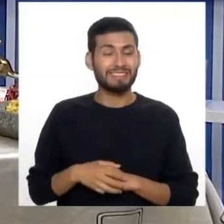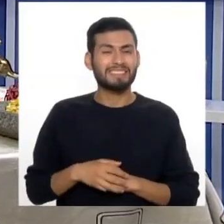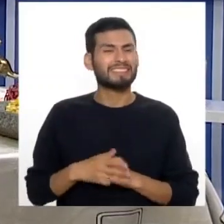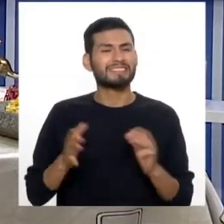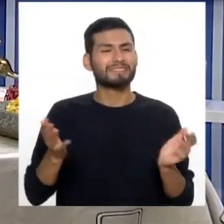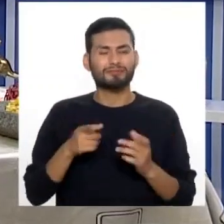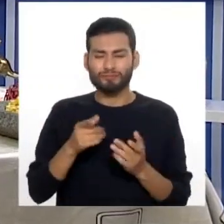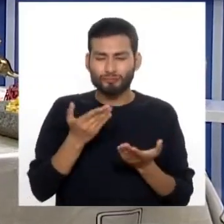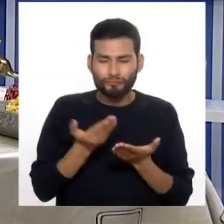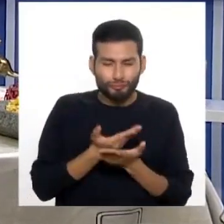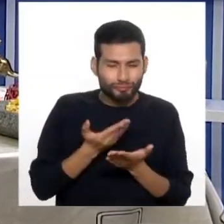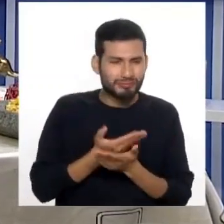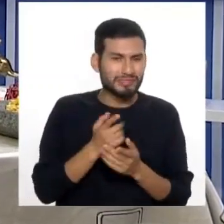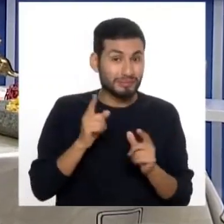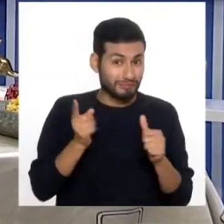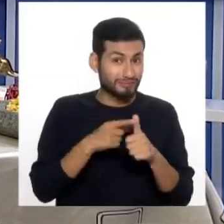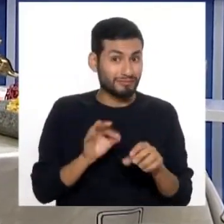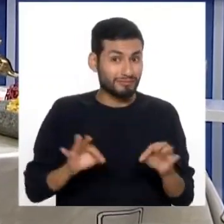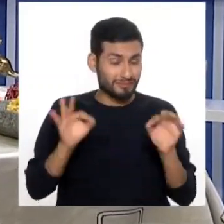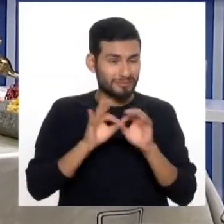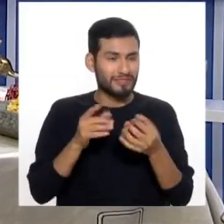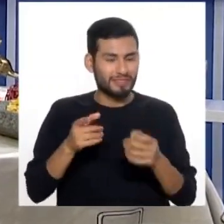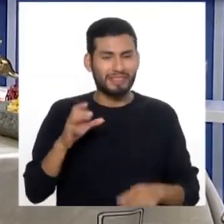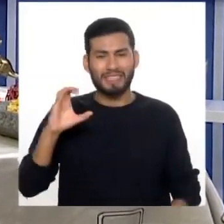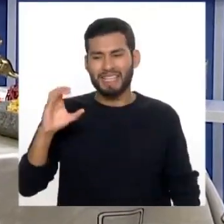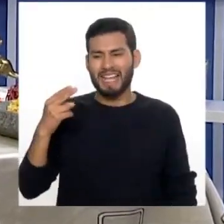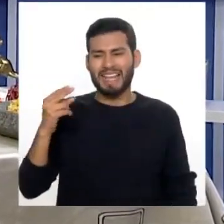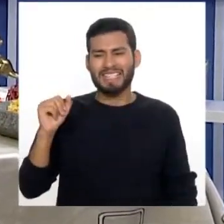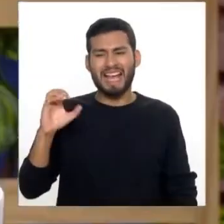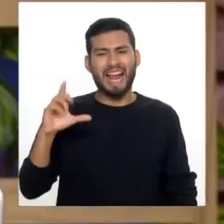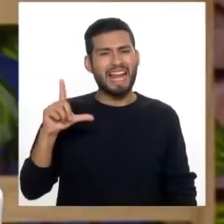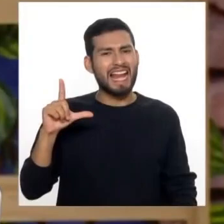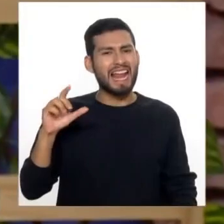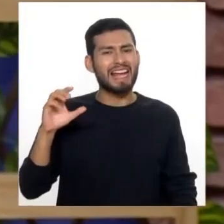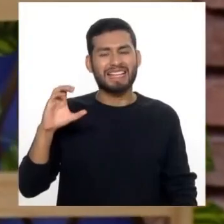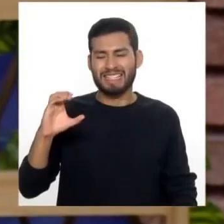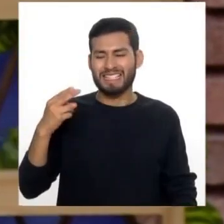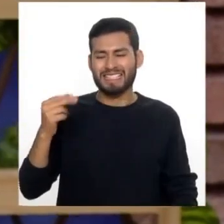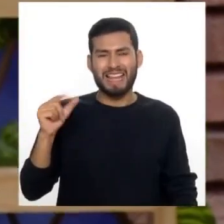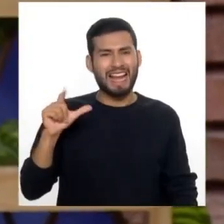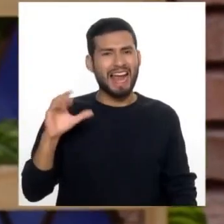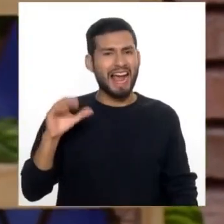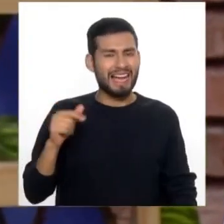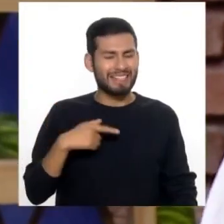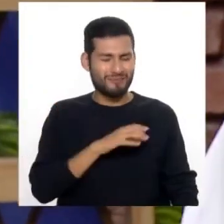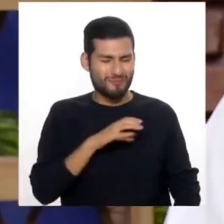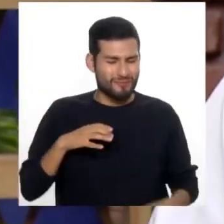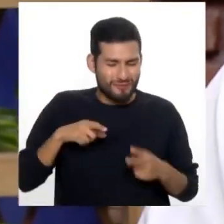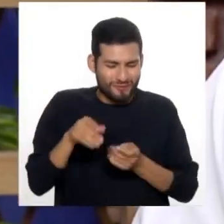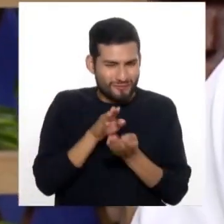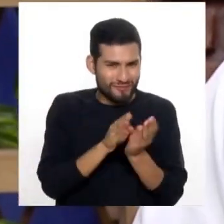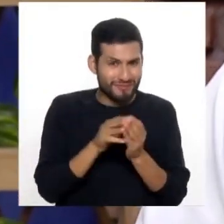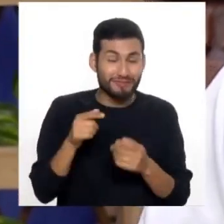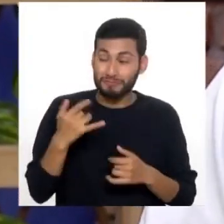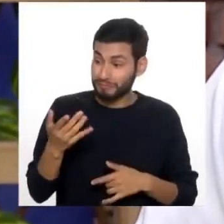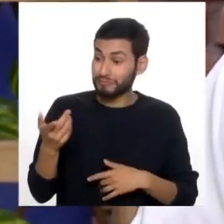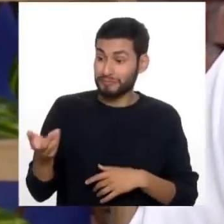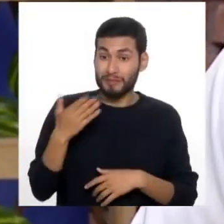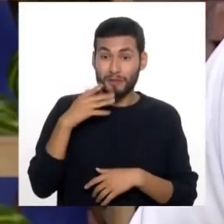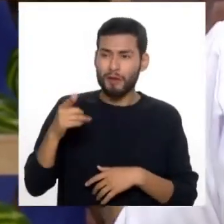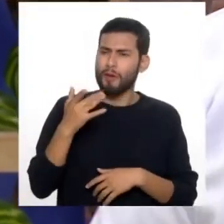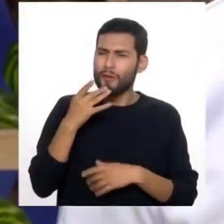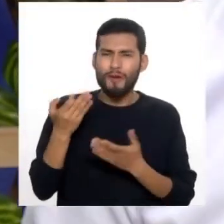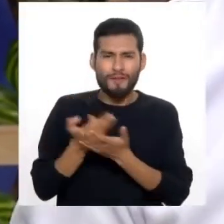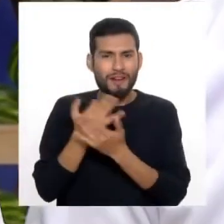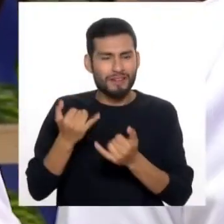tema de la frescura primordial. Producto fresco, producto del día. Porque se nota cuando de repente nos sirven un chorito a la chalaca que